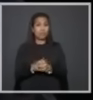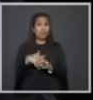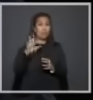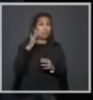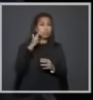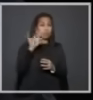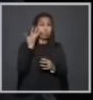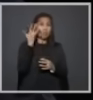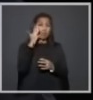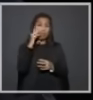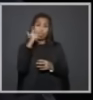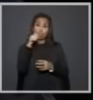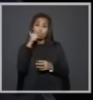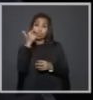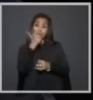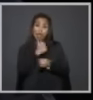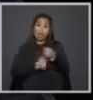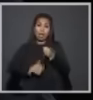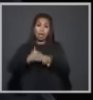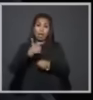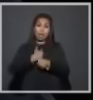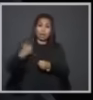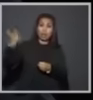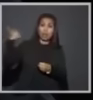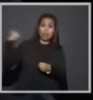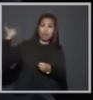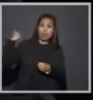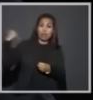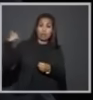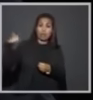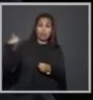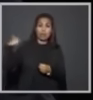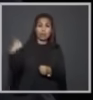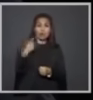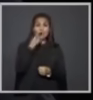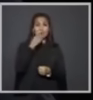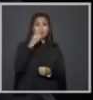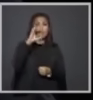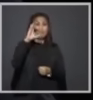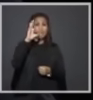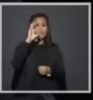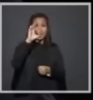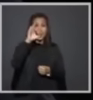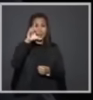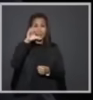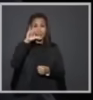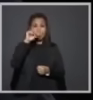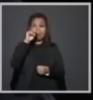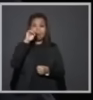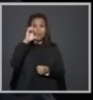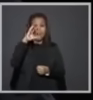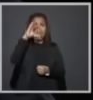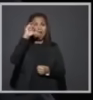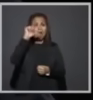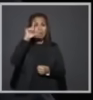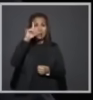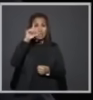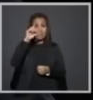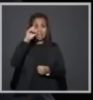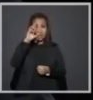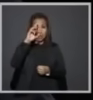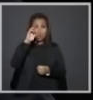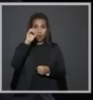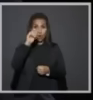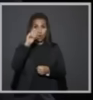12 años, desde que Calderón le pegó un garrotazo a lo tonto, al avispero, y declara la guerra